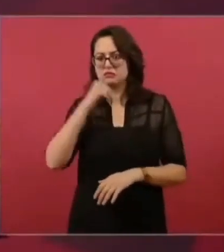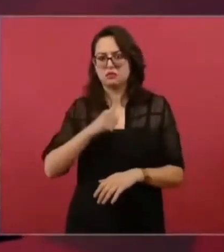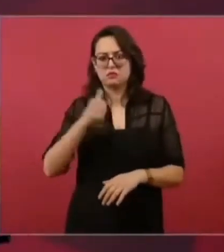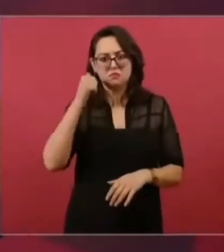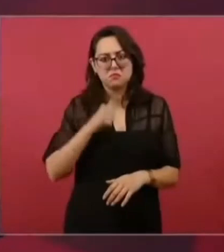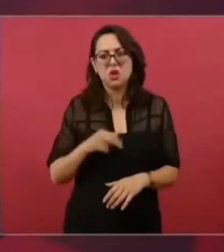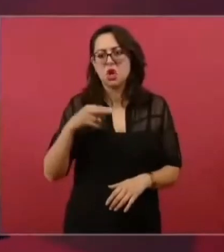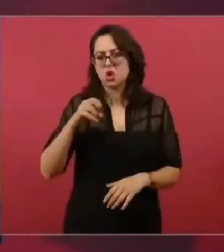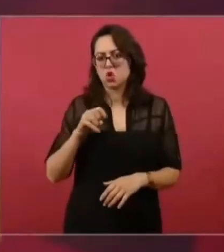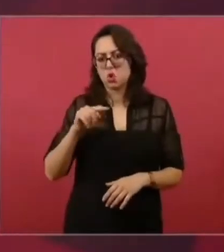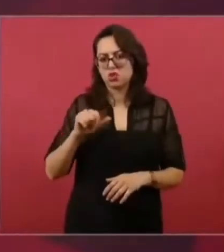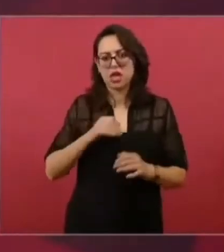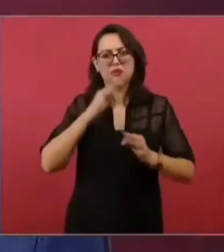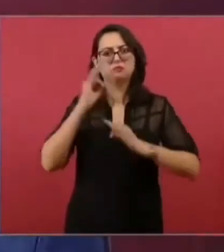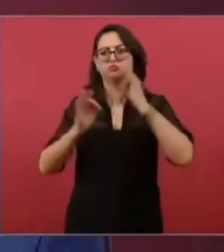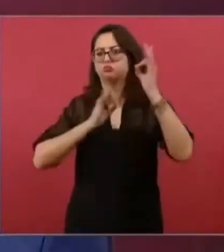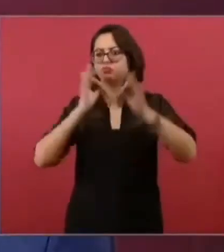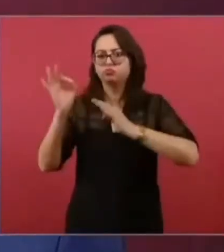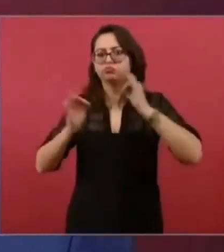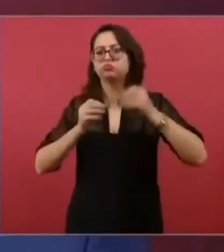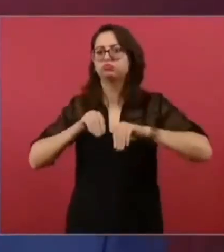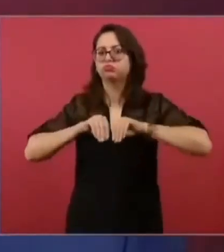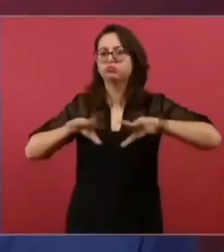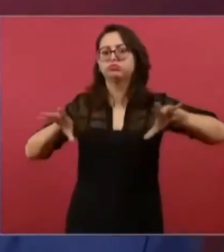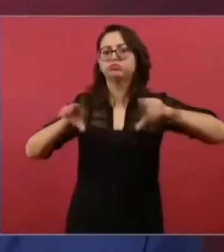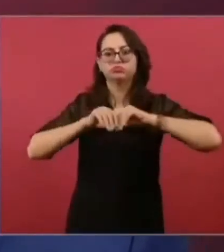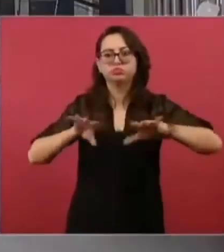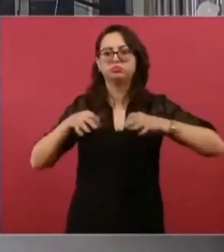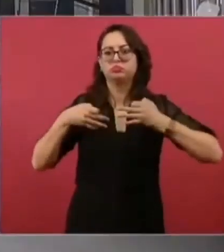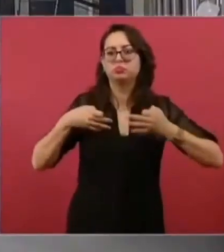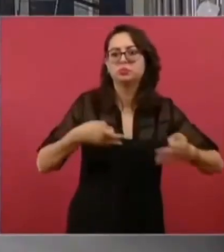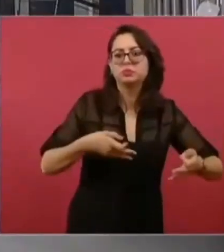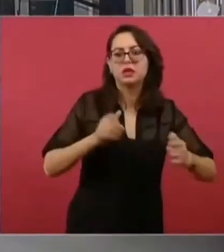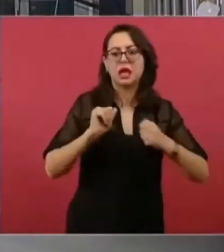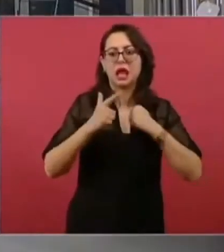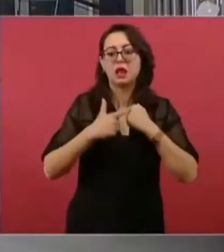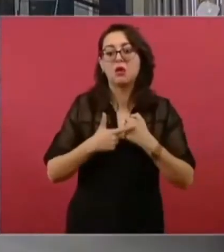ya no es nota. La ahora nota. Sí, cambiando.